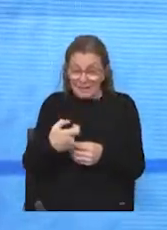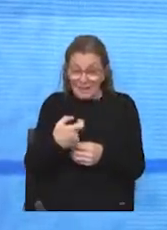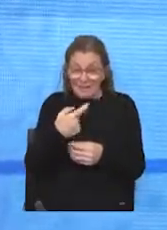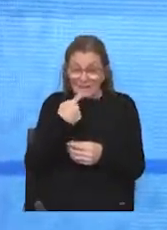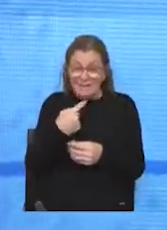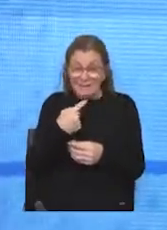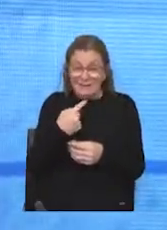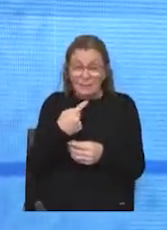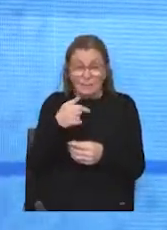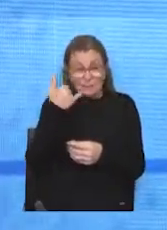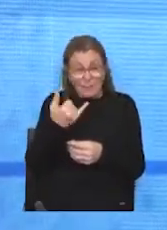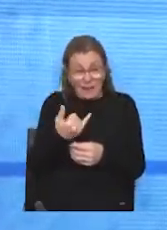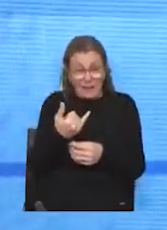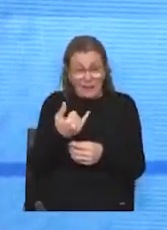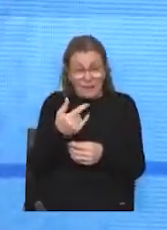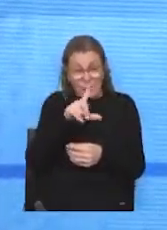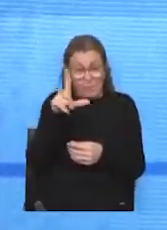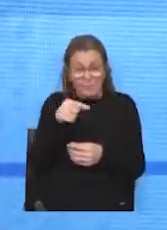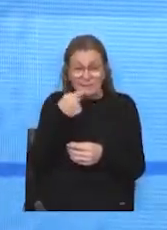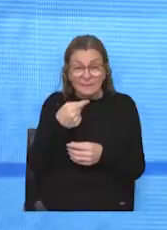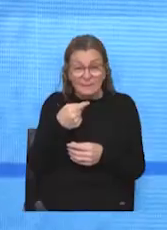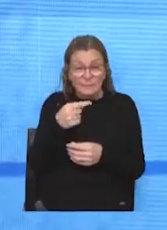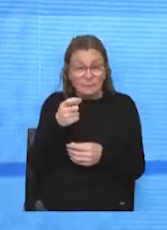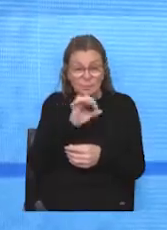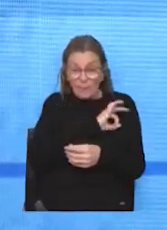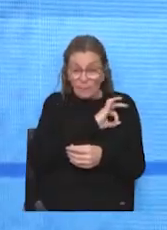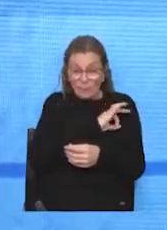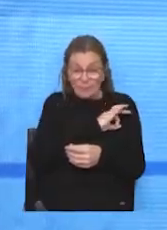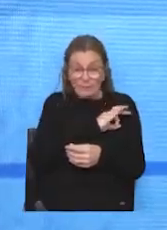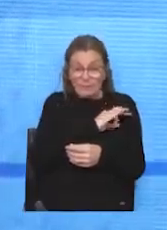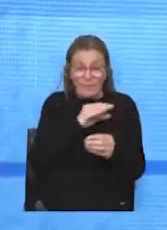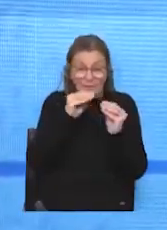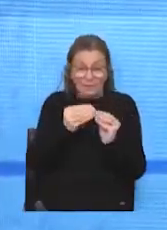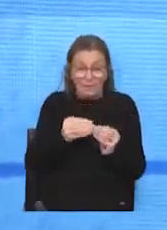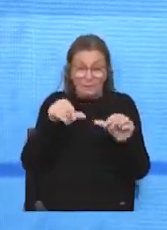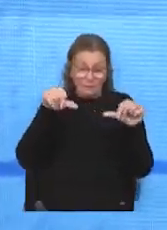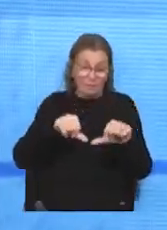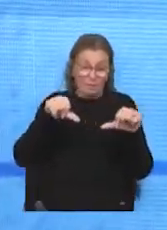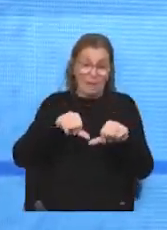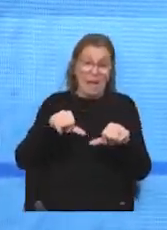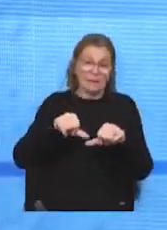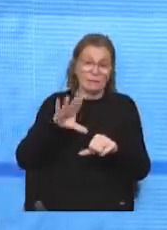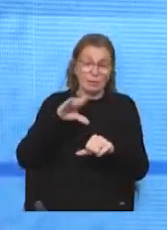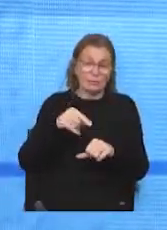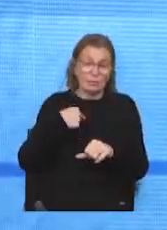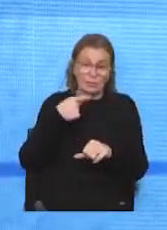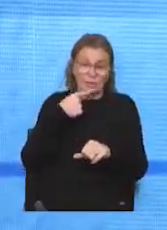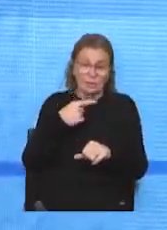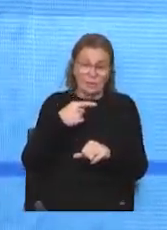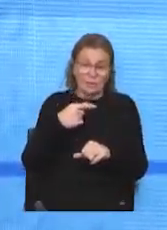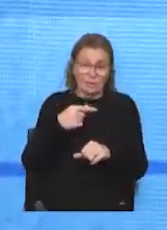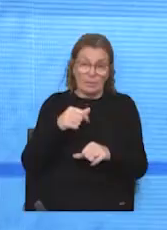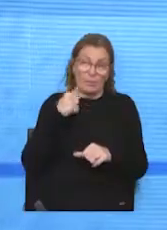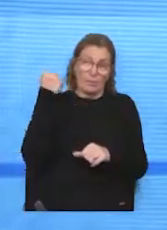vieron Llamar a a los liceos para quejarme de las pruebas Pizza de que en matemática no andamos arrastrando yo no te digo que seamos Hong